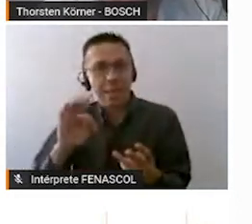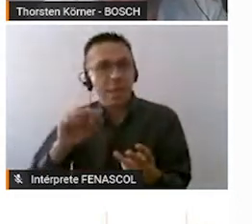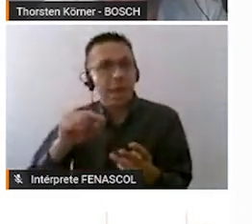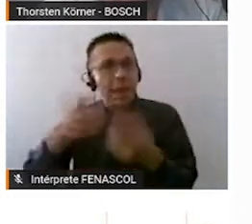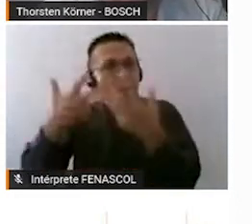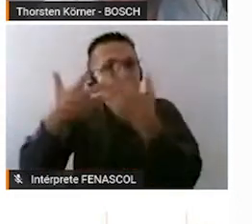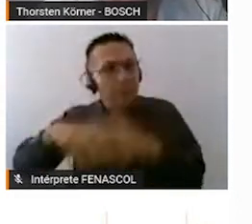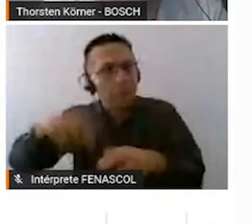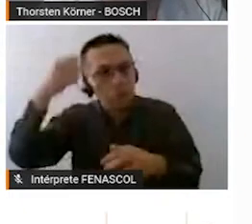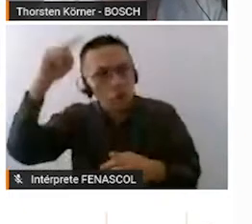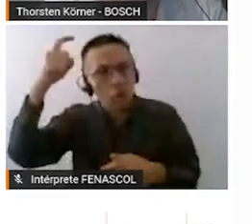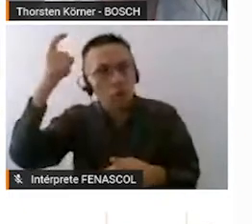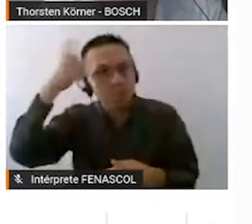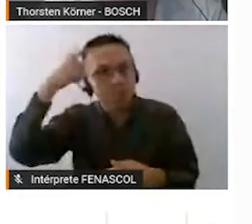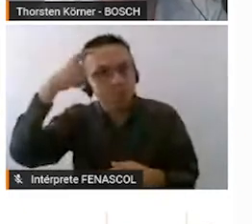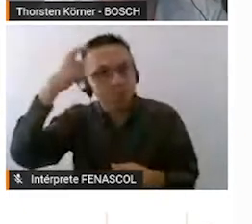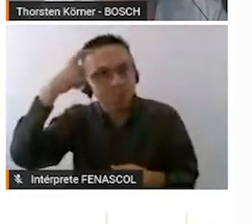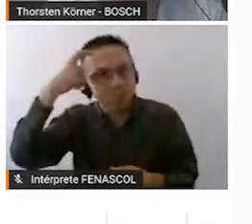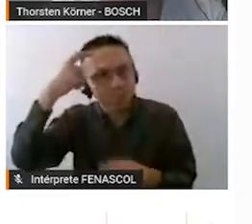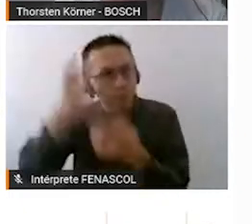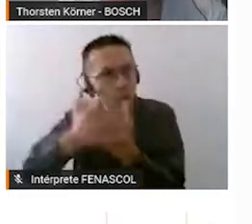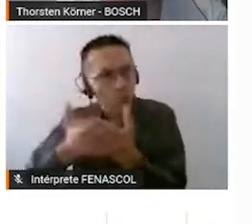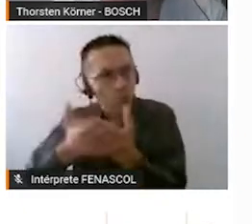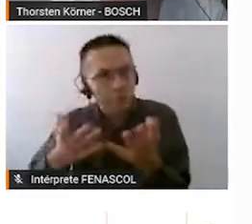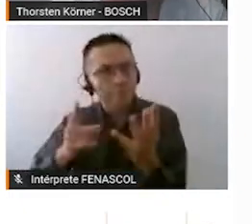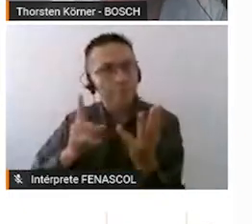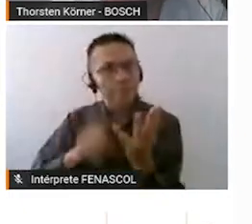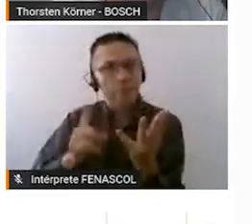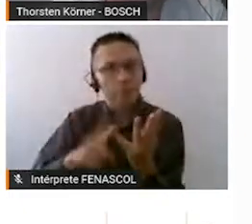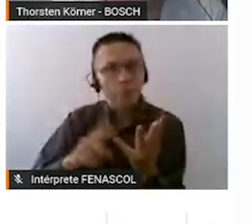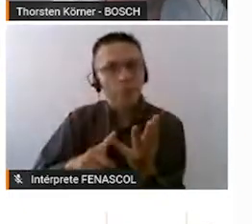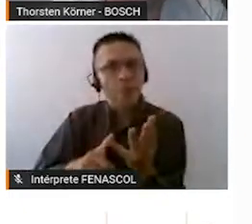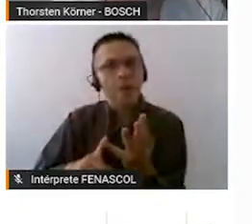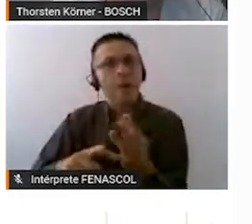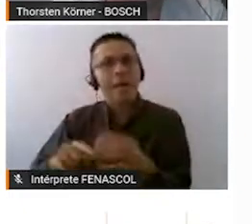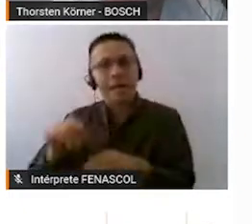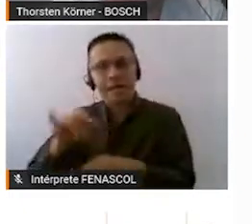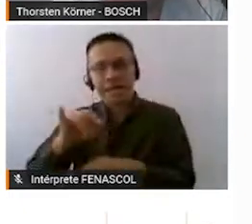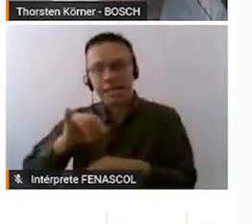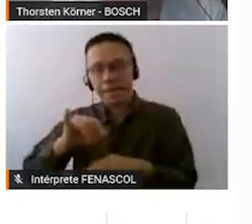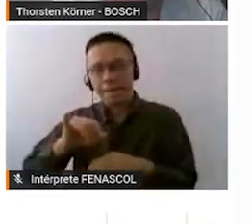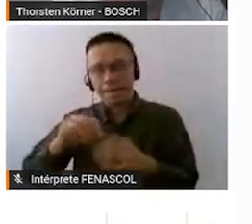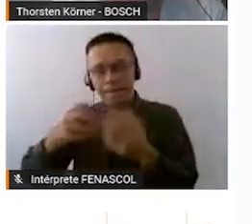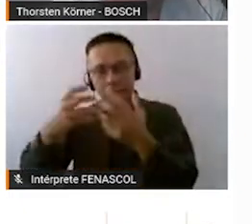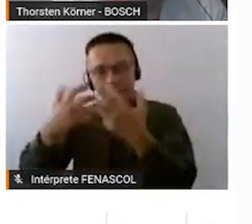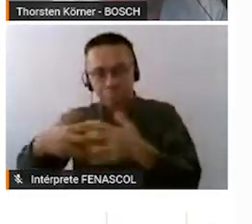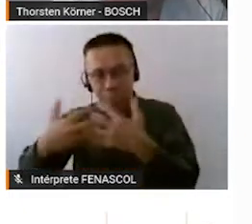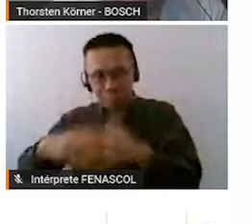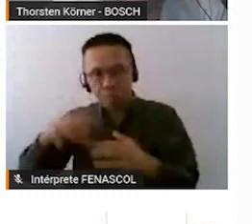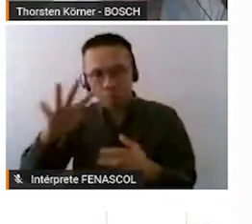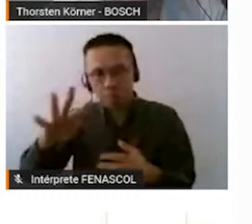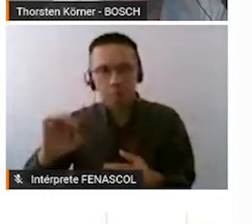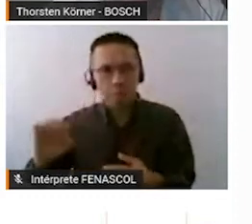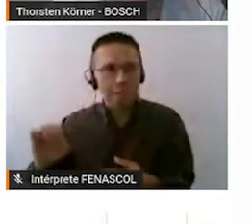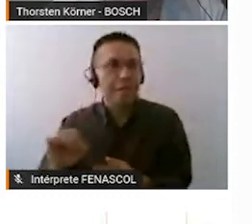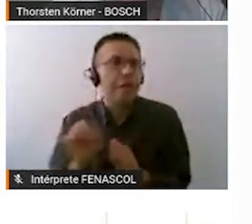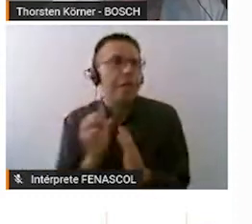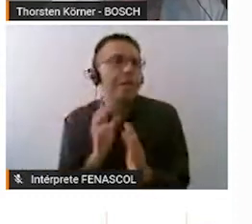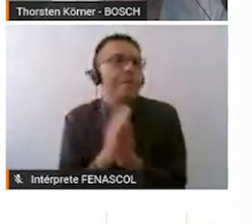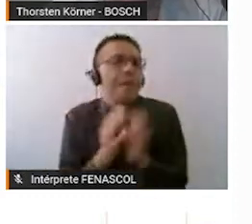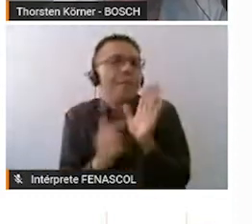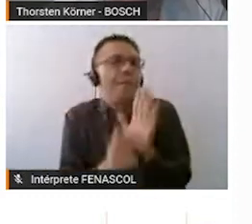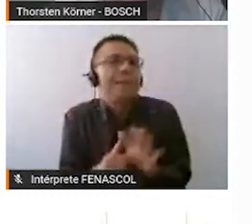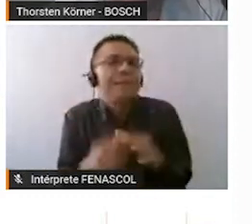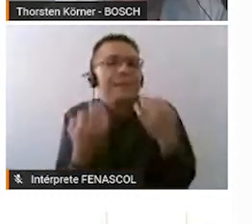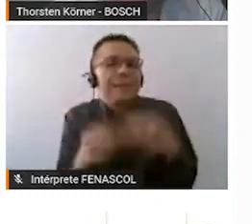de las cosas, y finalmente la industria 4.0. Entonces, vamos a verlo de una forma muy simple para que entendamos cuál